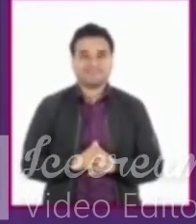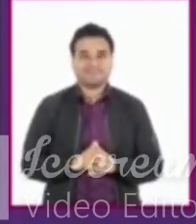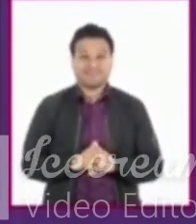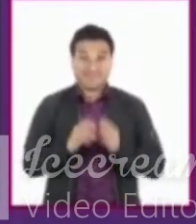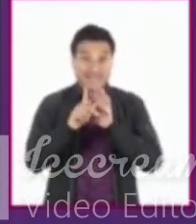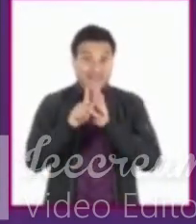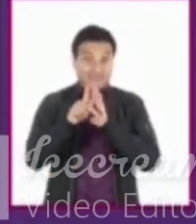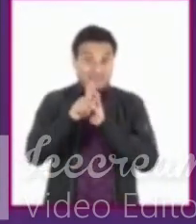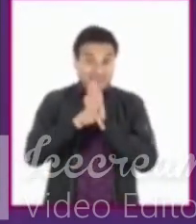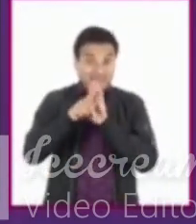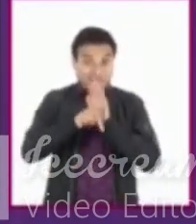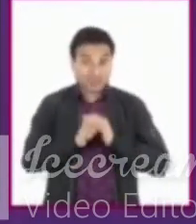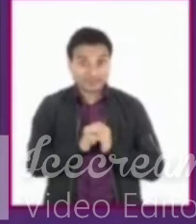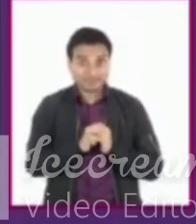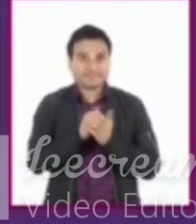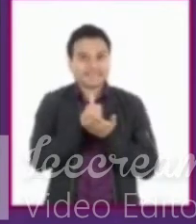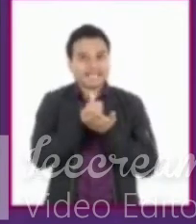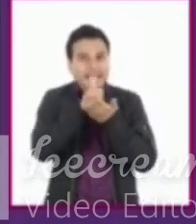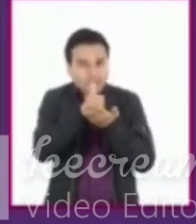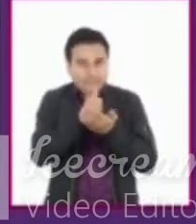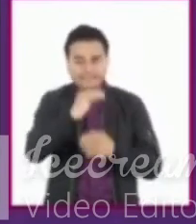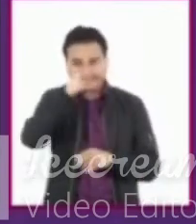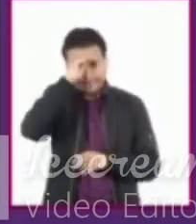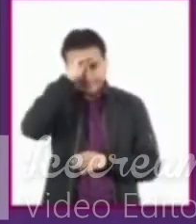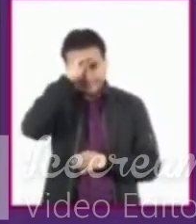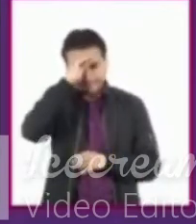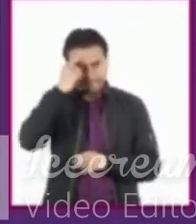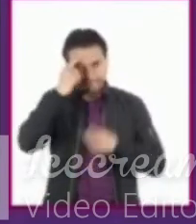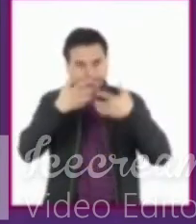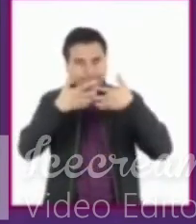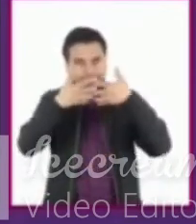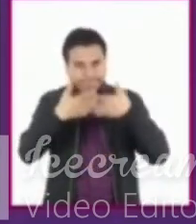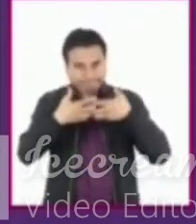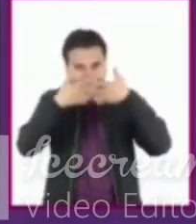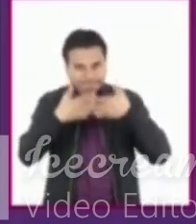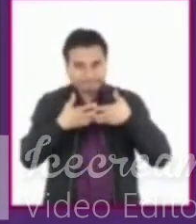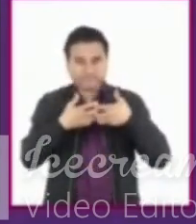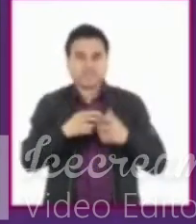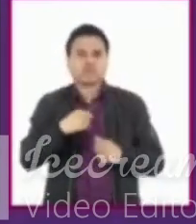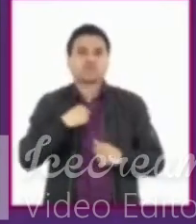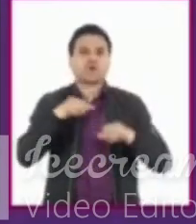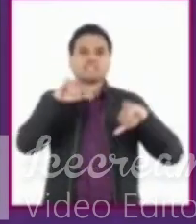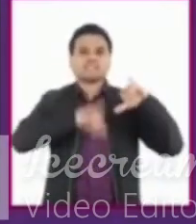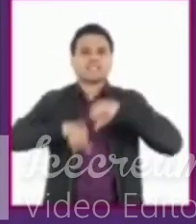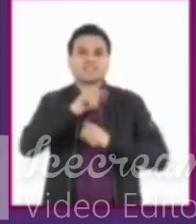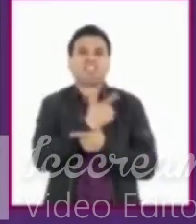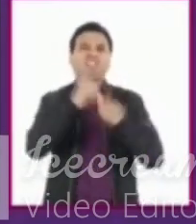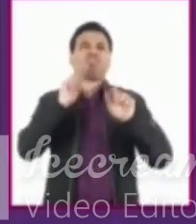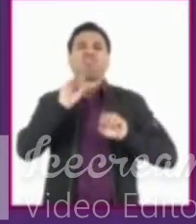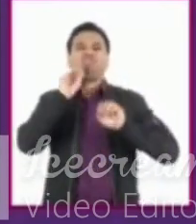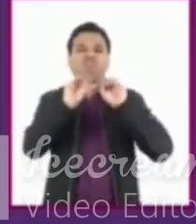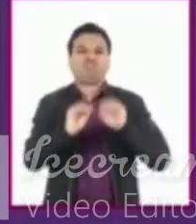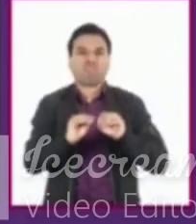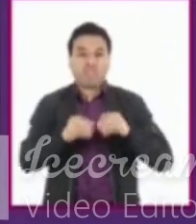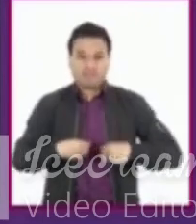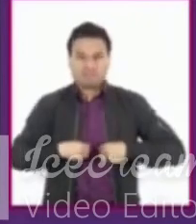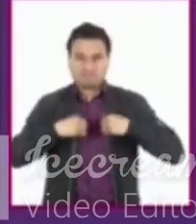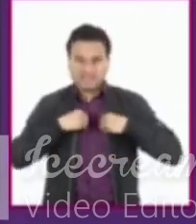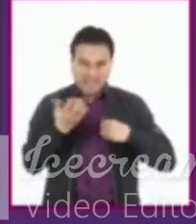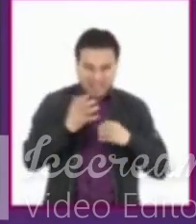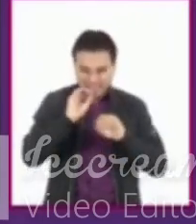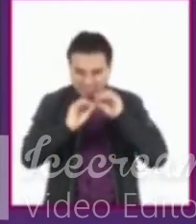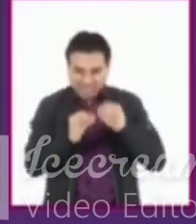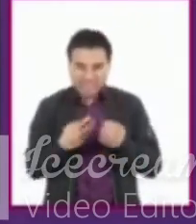La película pretende propiciar la reflexión del espectador sobre los riesgos del uso sin control de la ciencia y la manipulación de la vida